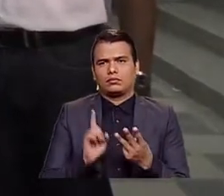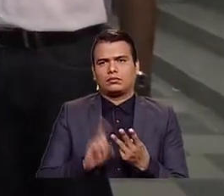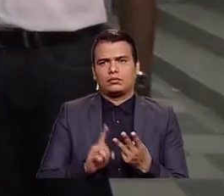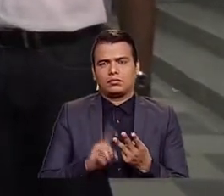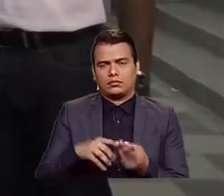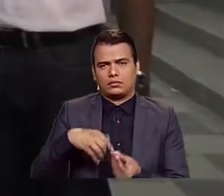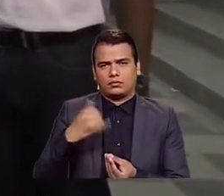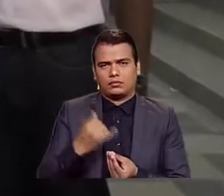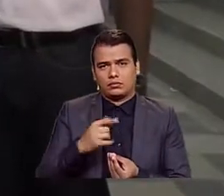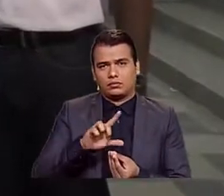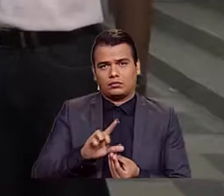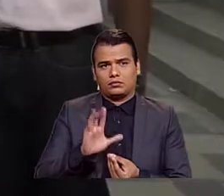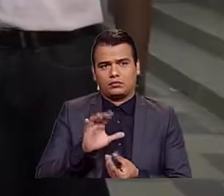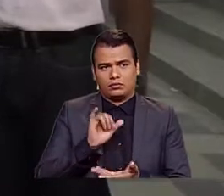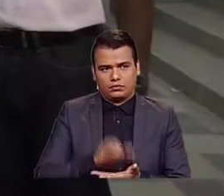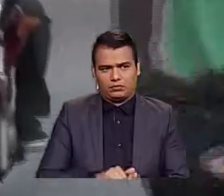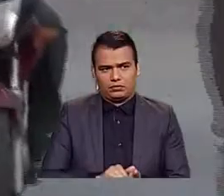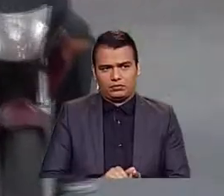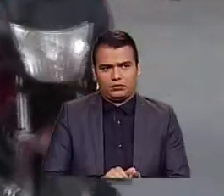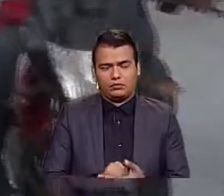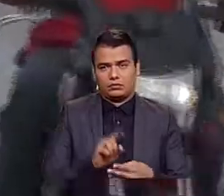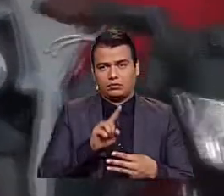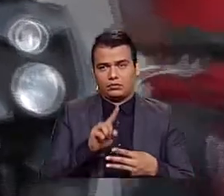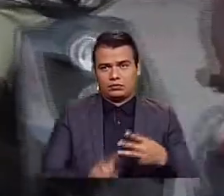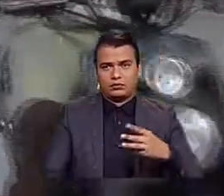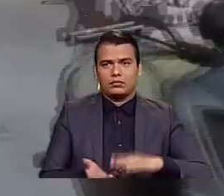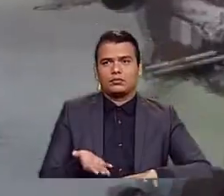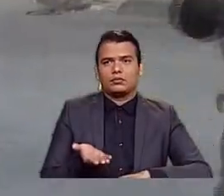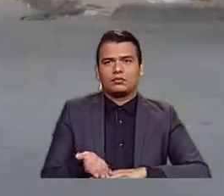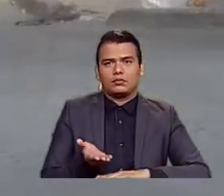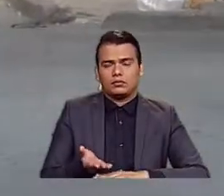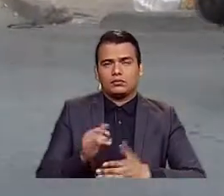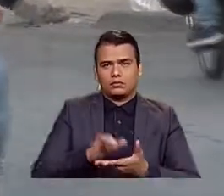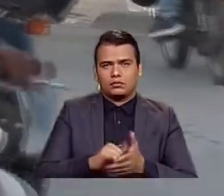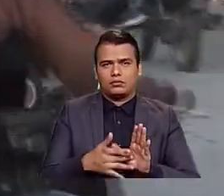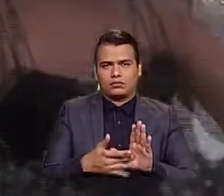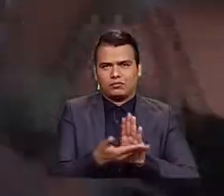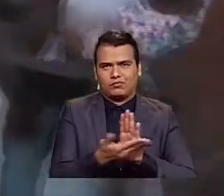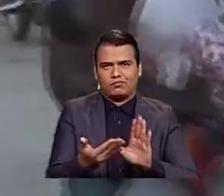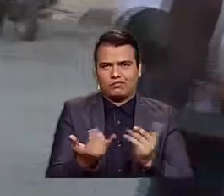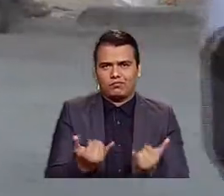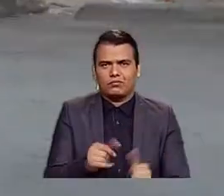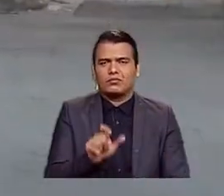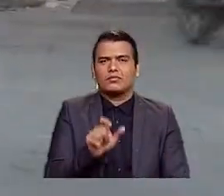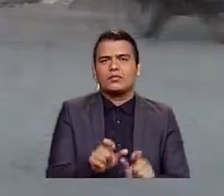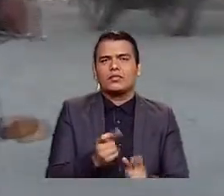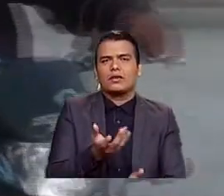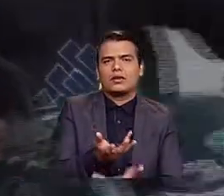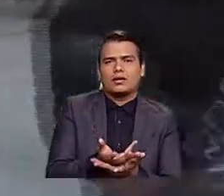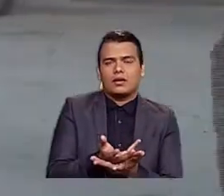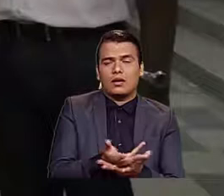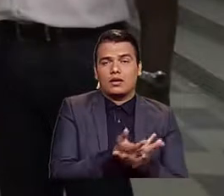Partido Conservador. Son nuestras tres primeras propuestas que les queremos presentar a ustedes a la Alcaldía de la Ciudad de Quibdó. La